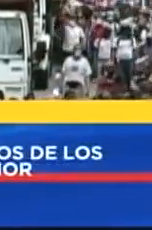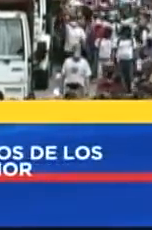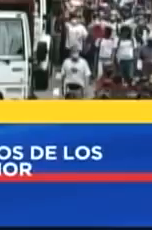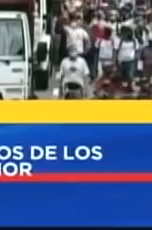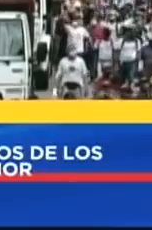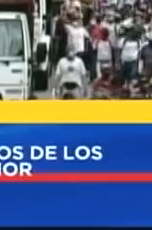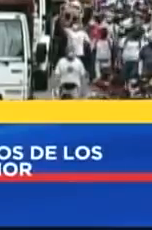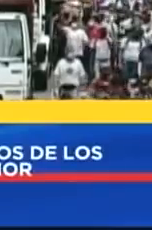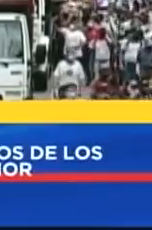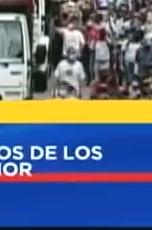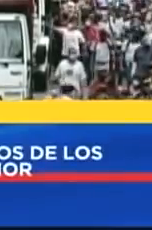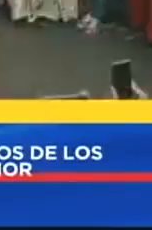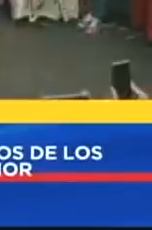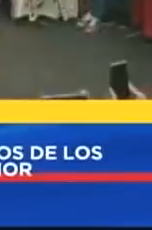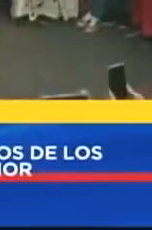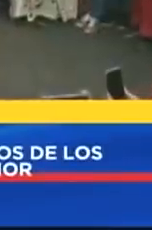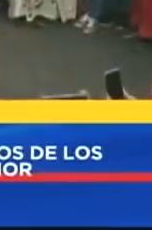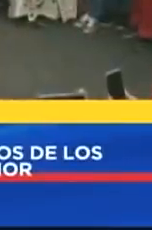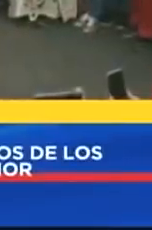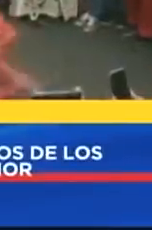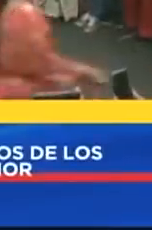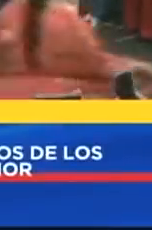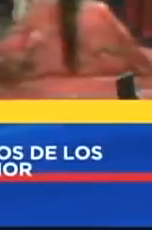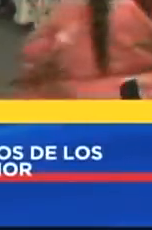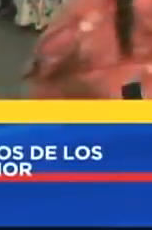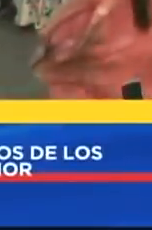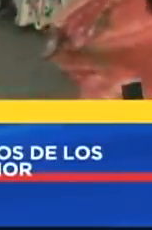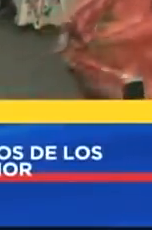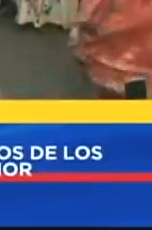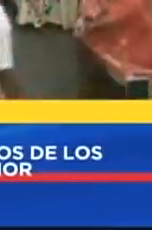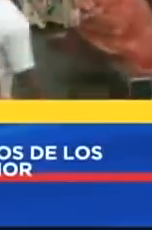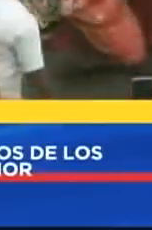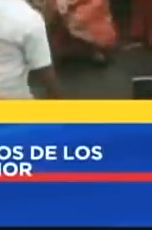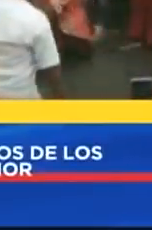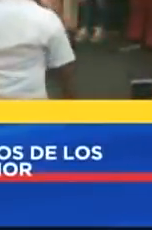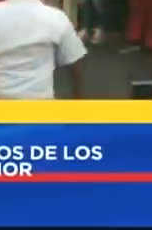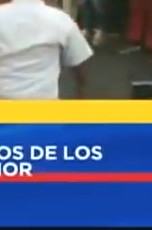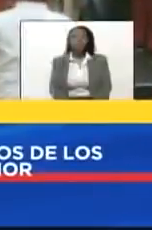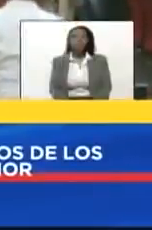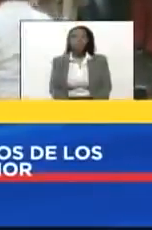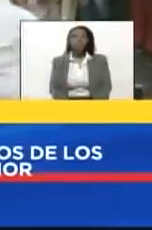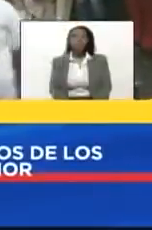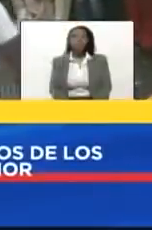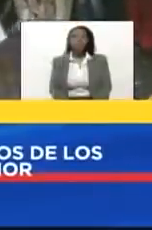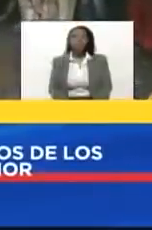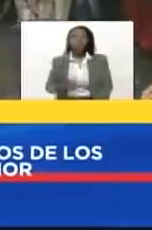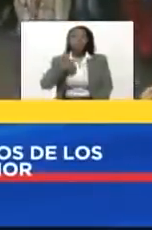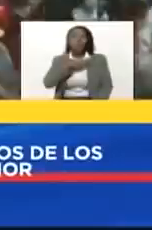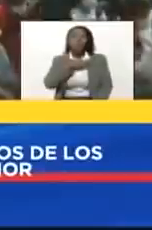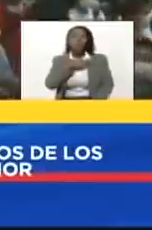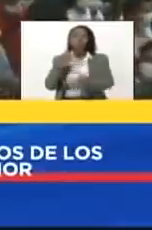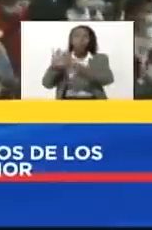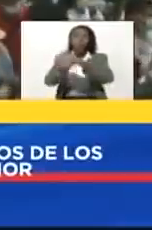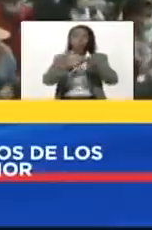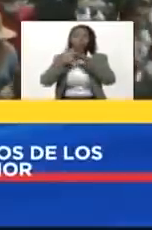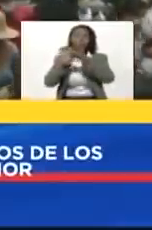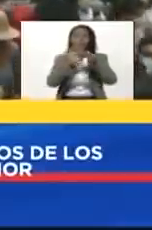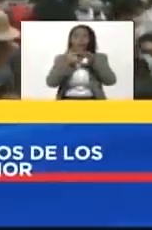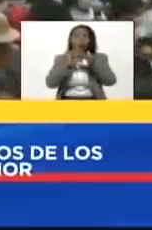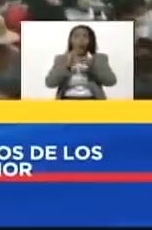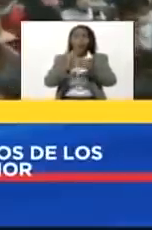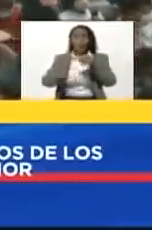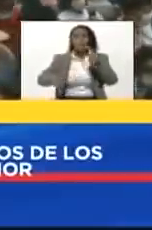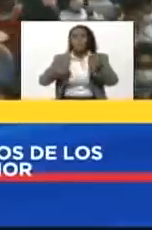decir: aquí está la patria india en resistencia. Aquí estamos más unidos que nunca.